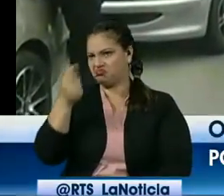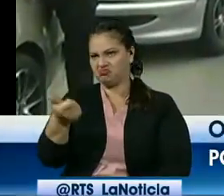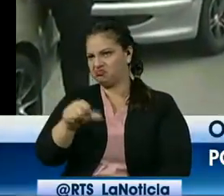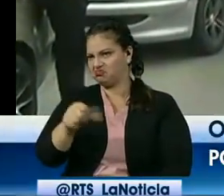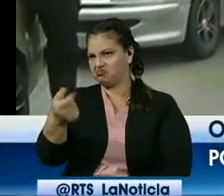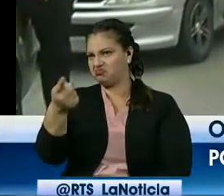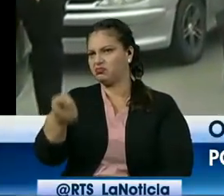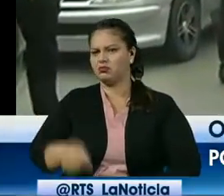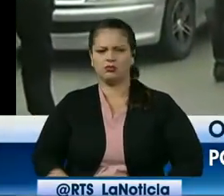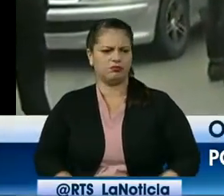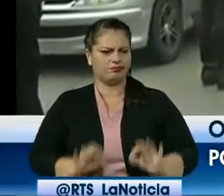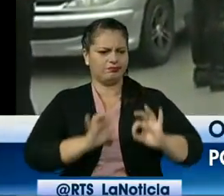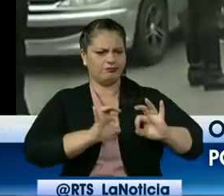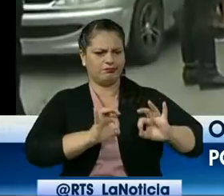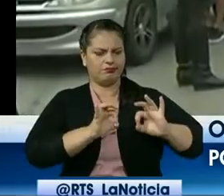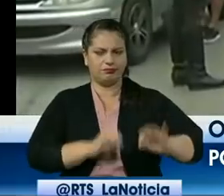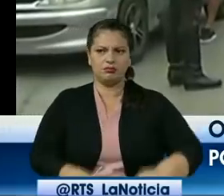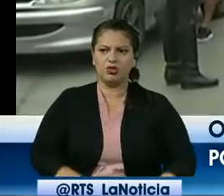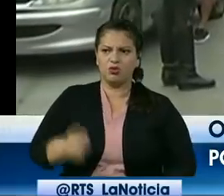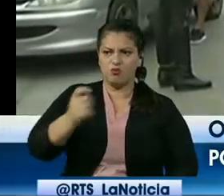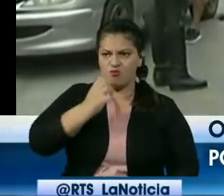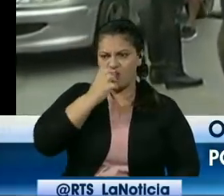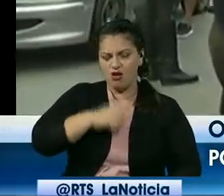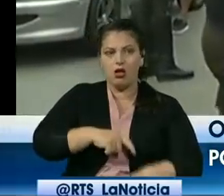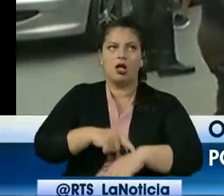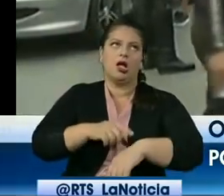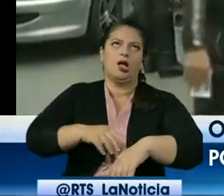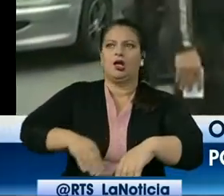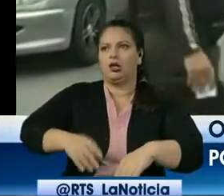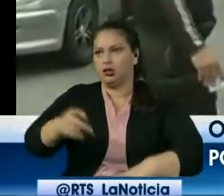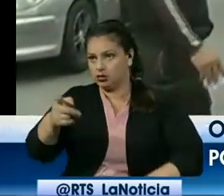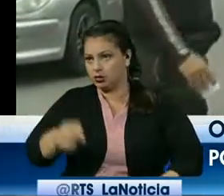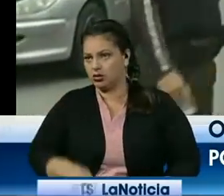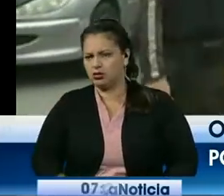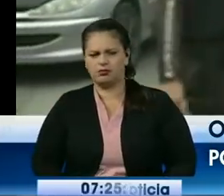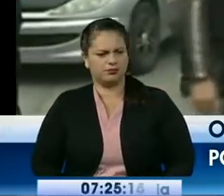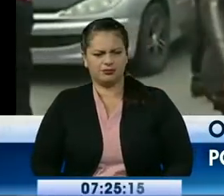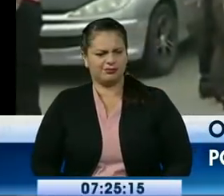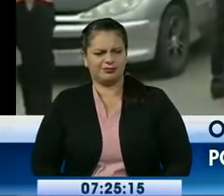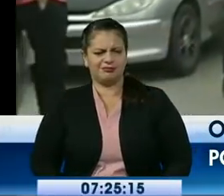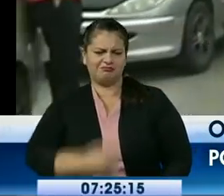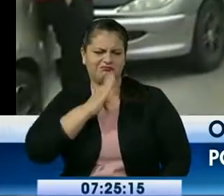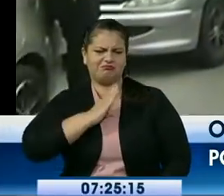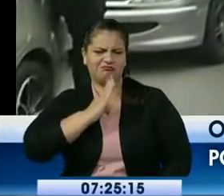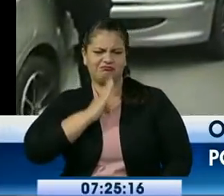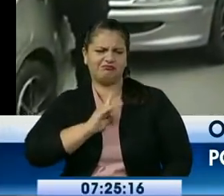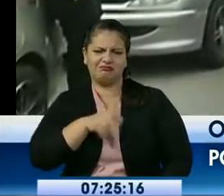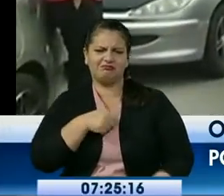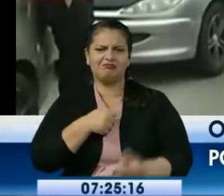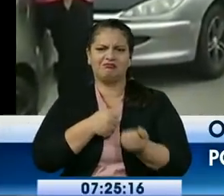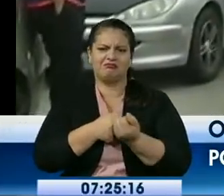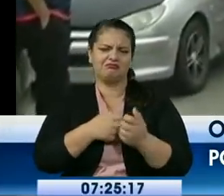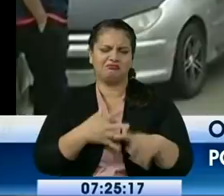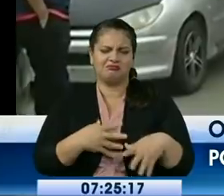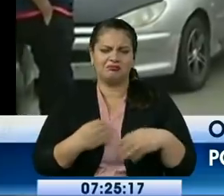necesario. Muchísimas gracias. El control inició hace pocos minutos. De momento no se registran